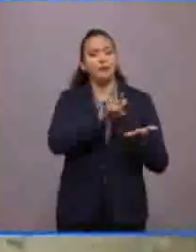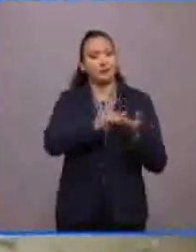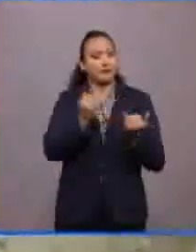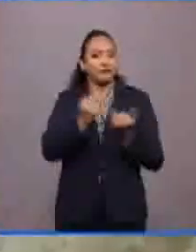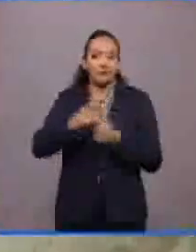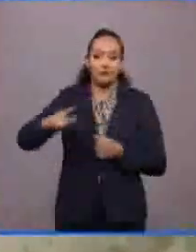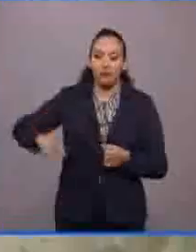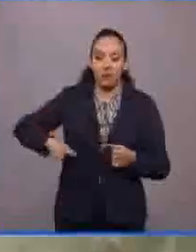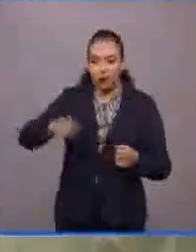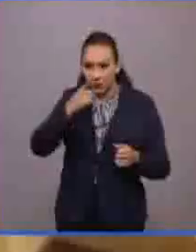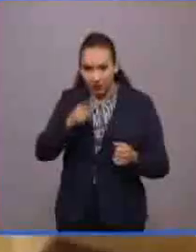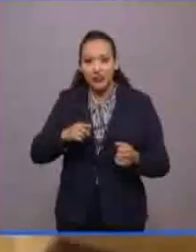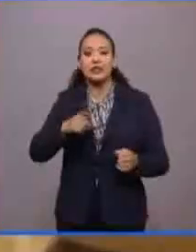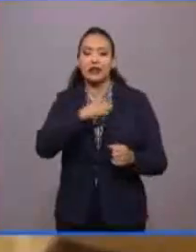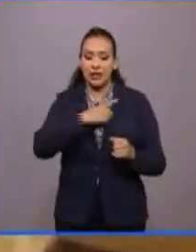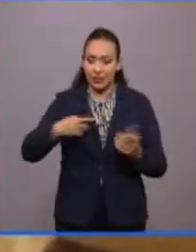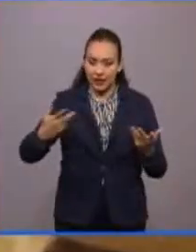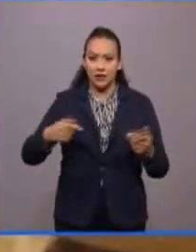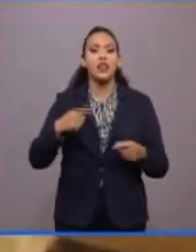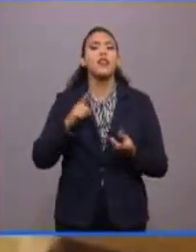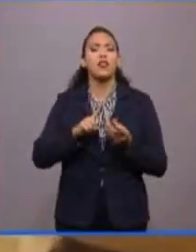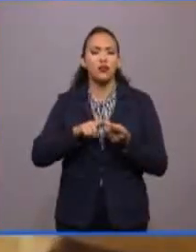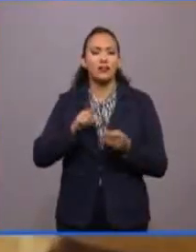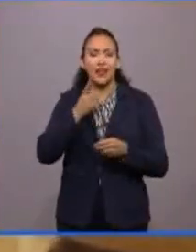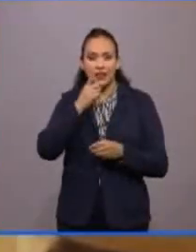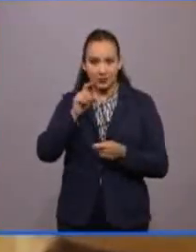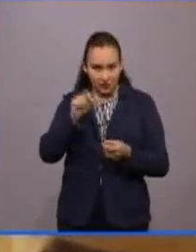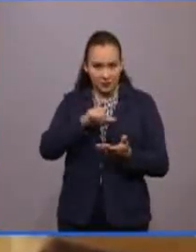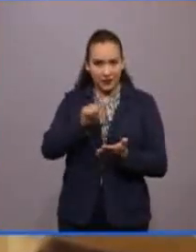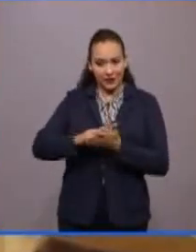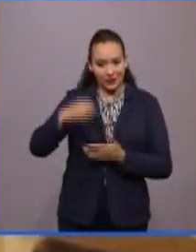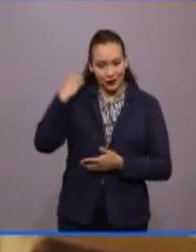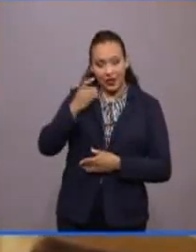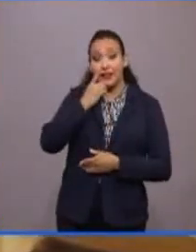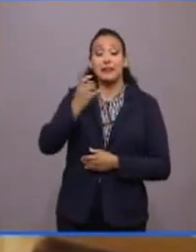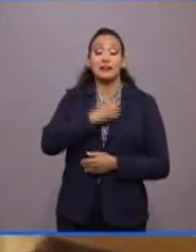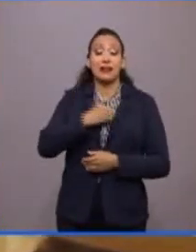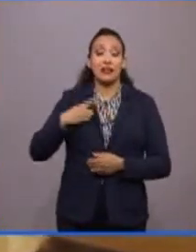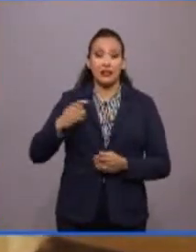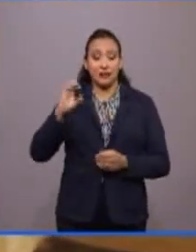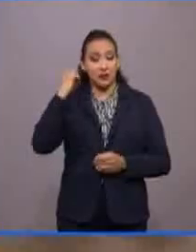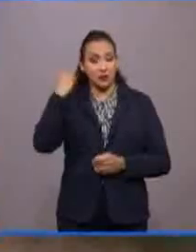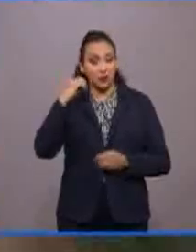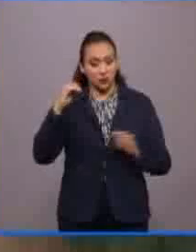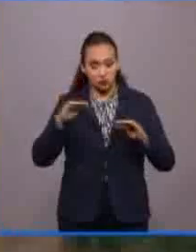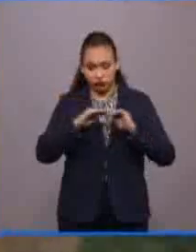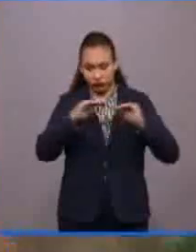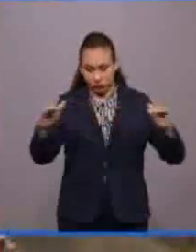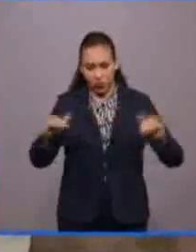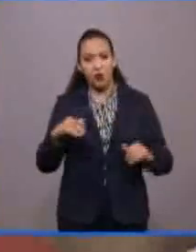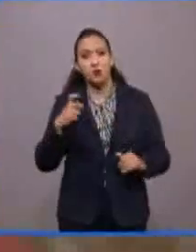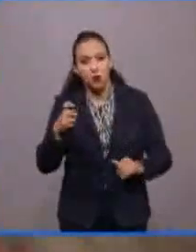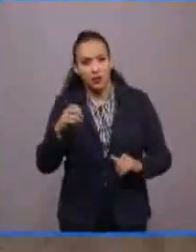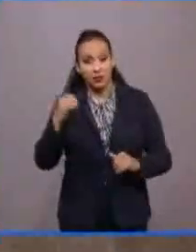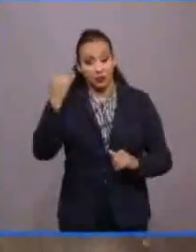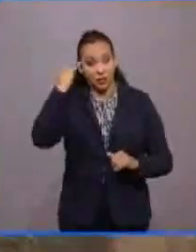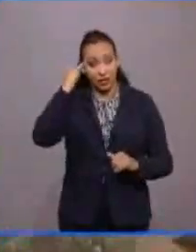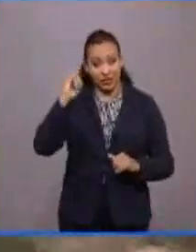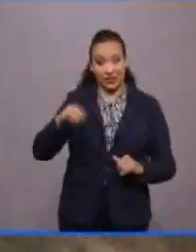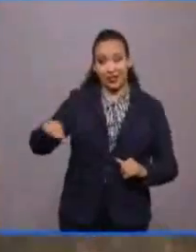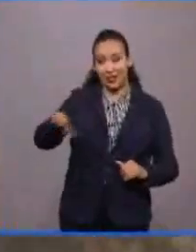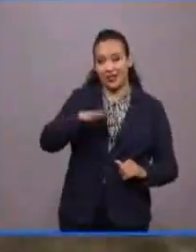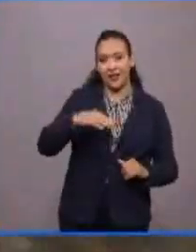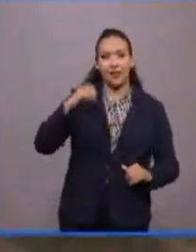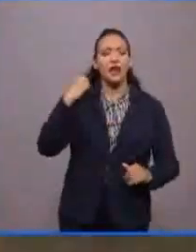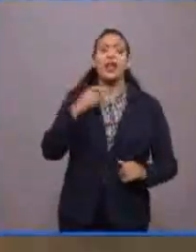la Constitución y leyes de Oaxaca. Por ello determinaron que la Sala de Justicia Indígena de Oaxaca deberá modificar su